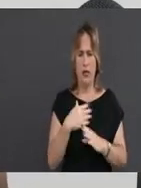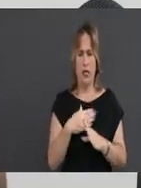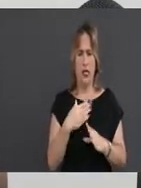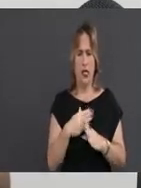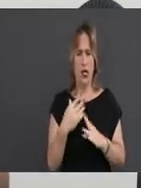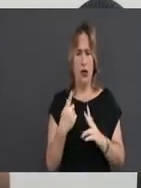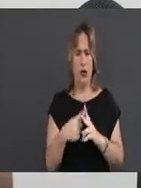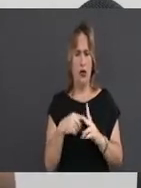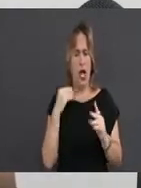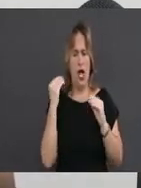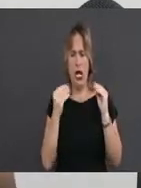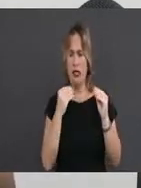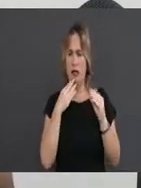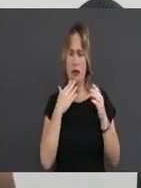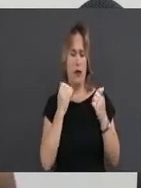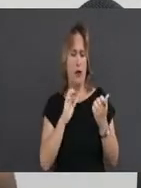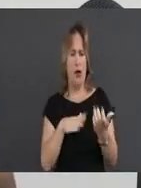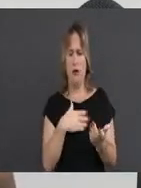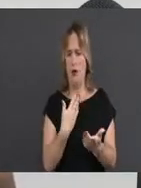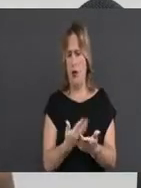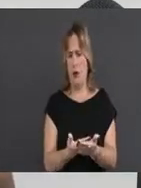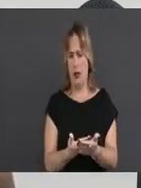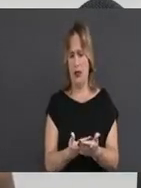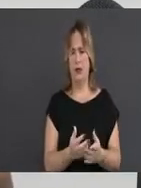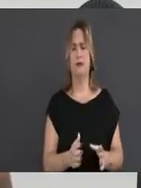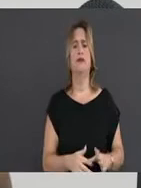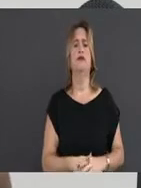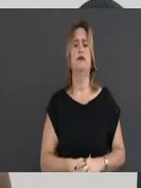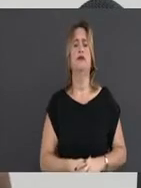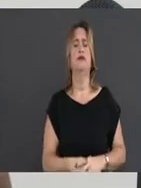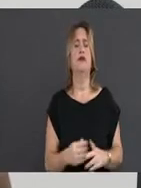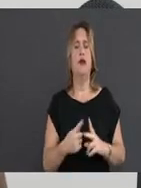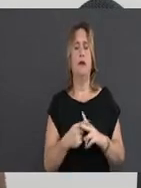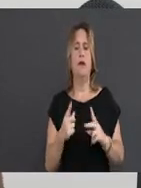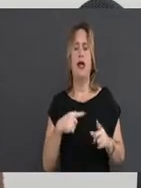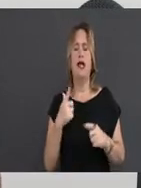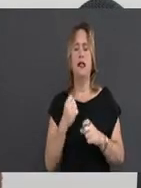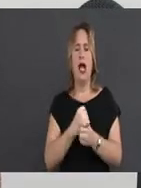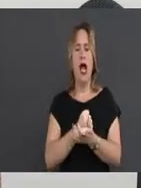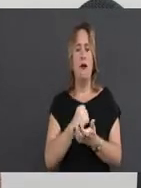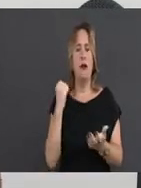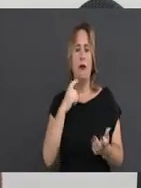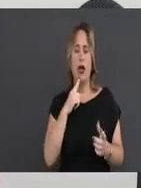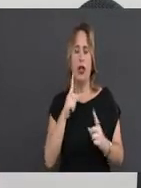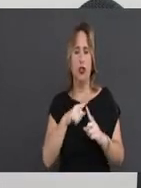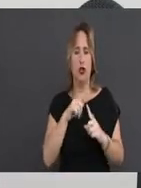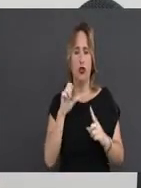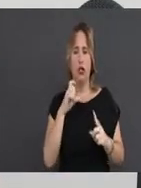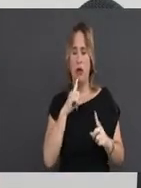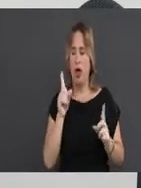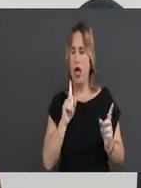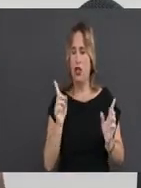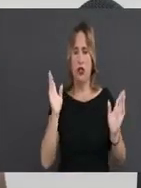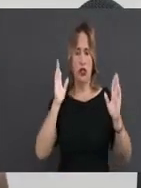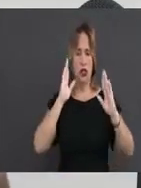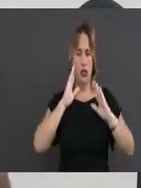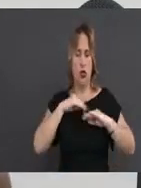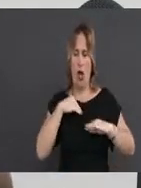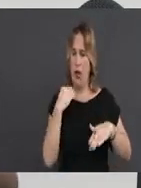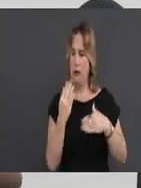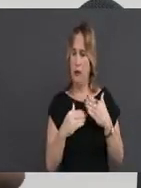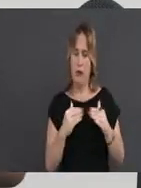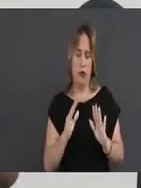y elevaremos la mejor propuesta para ser aprobado. O sea que este es un tema que no tiene